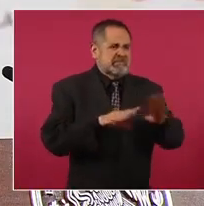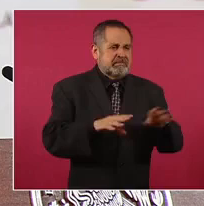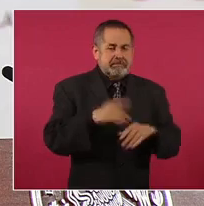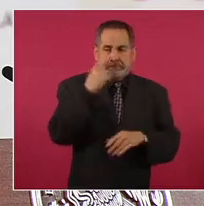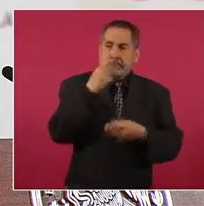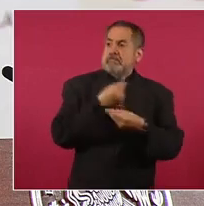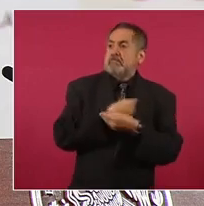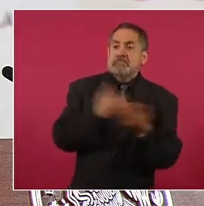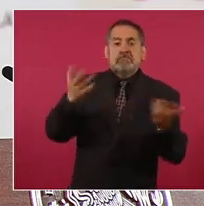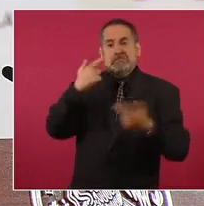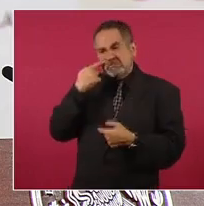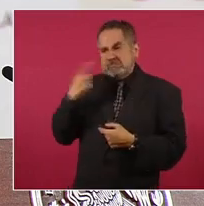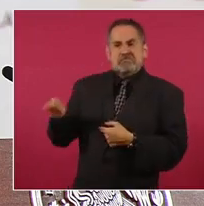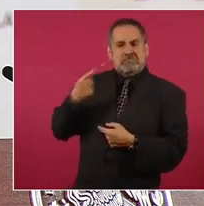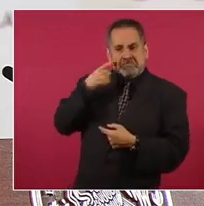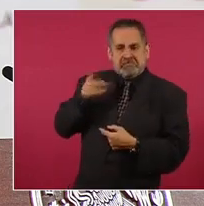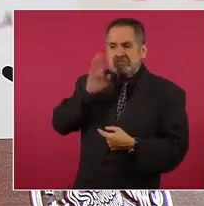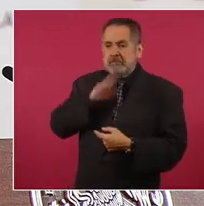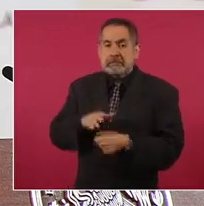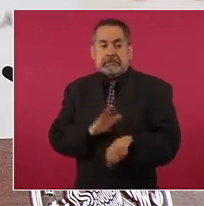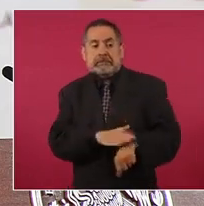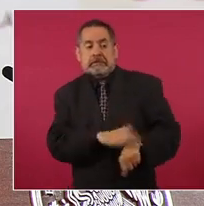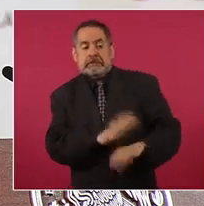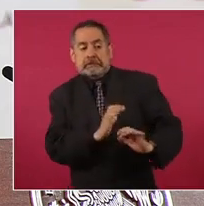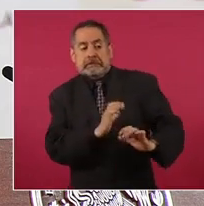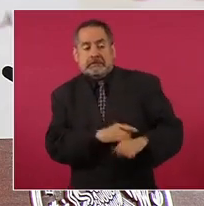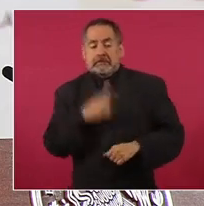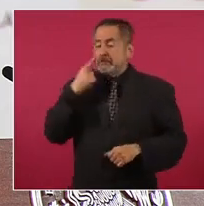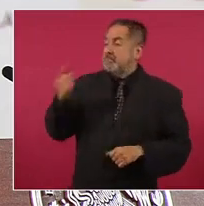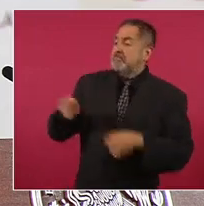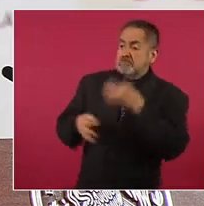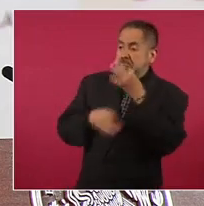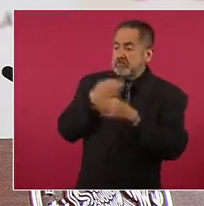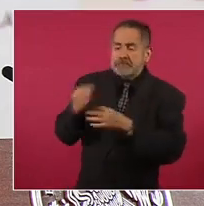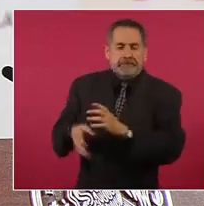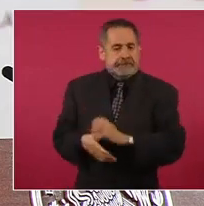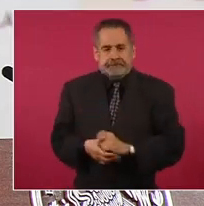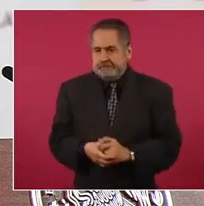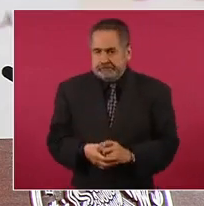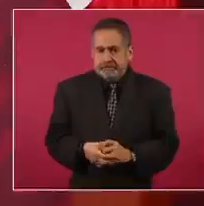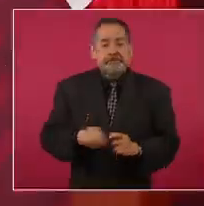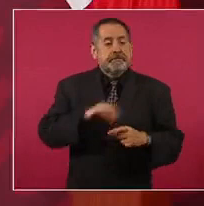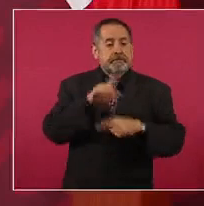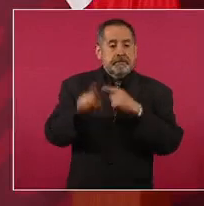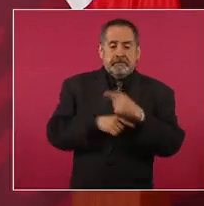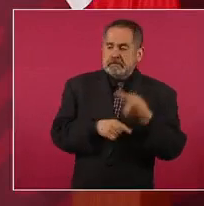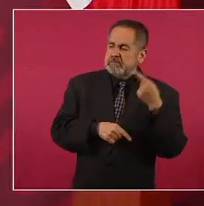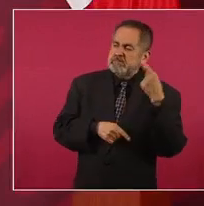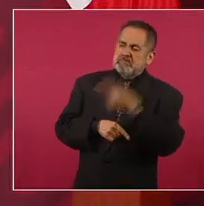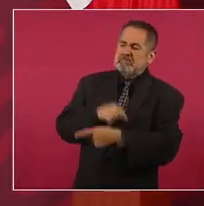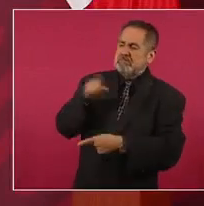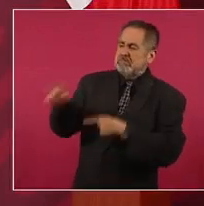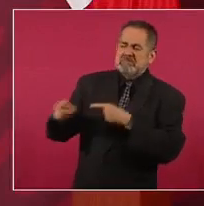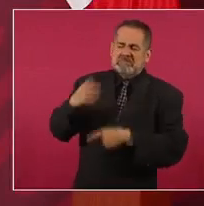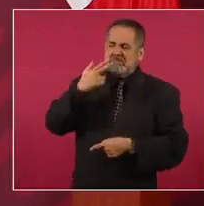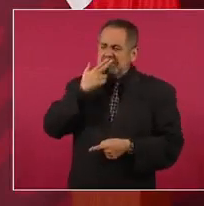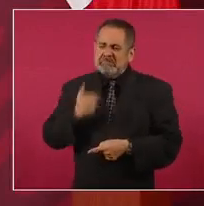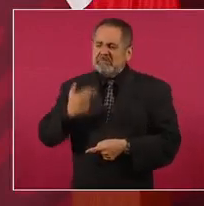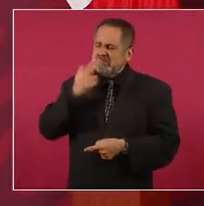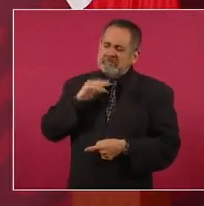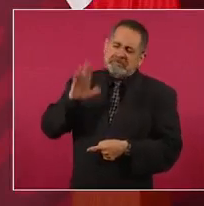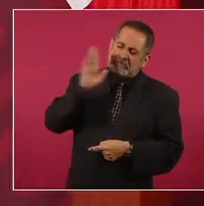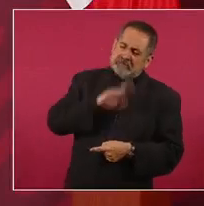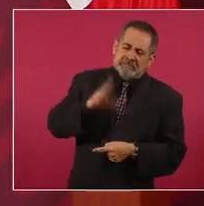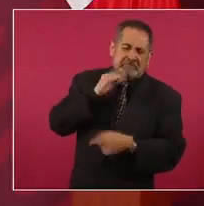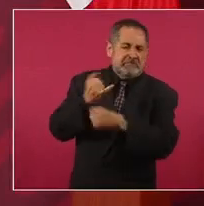trabajos y alertar a los responsables. Luego siguió una campaña de descalificaciones al informe, a nuestras